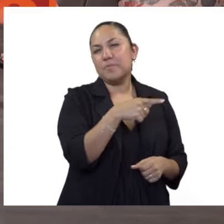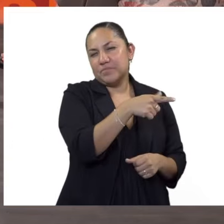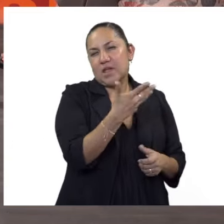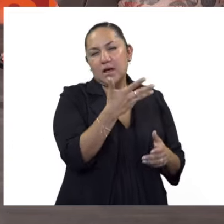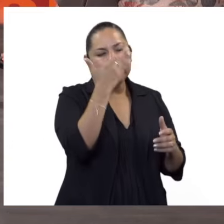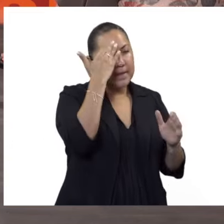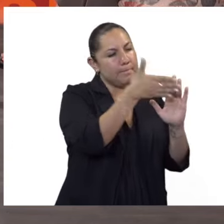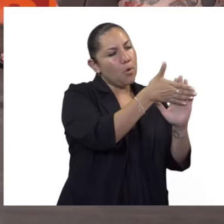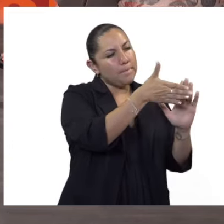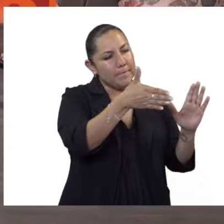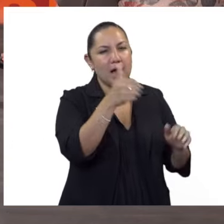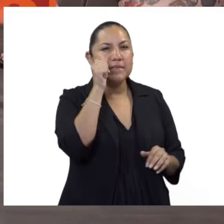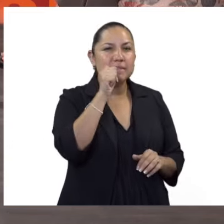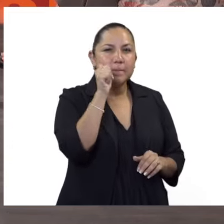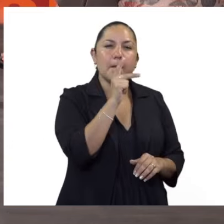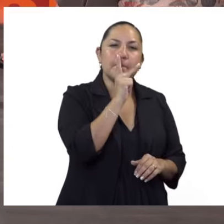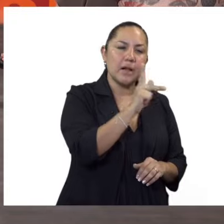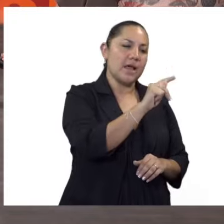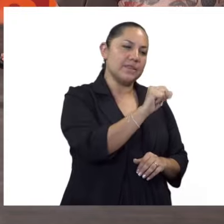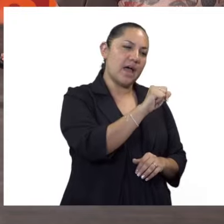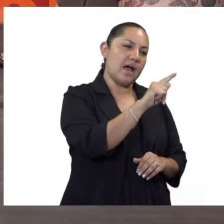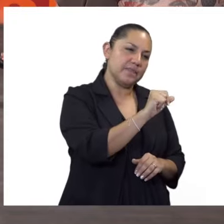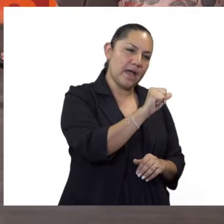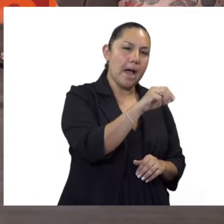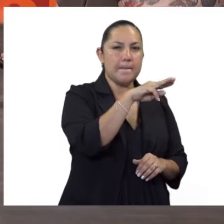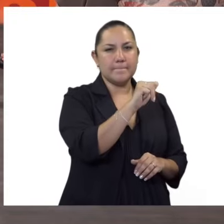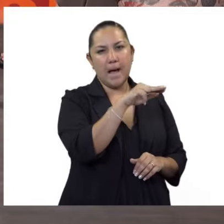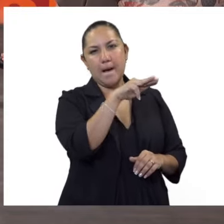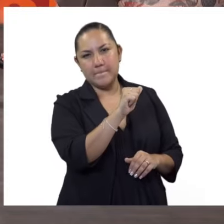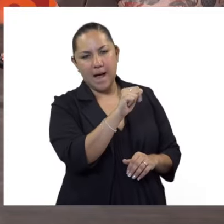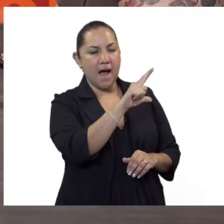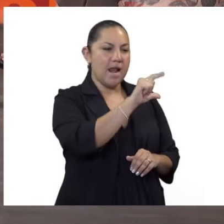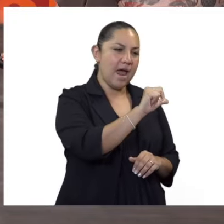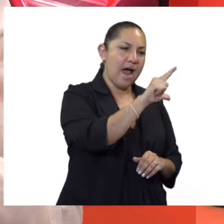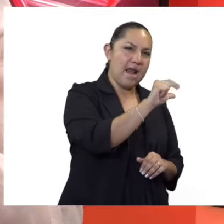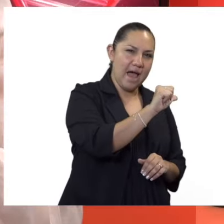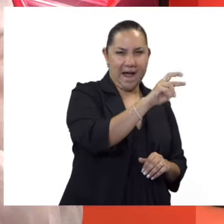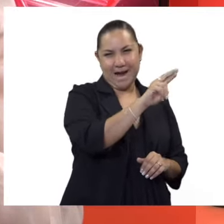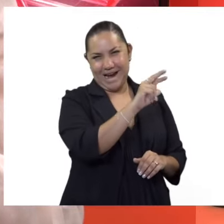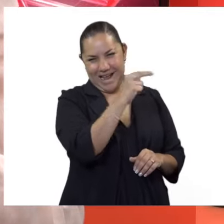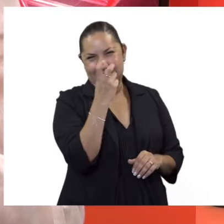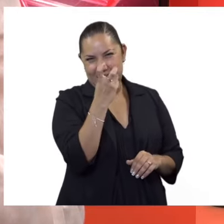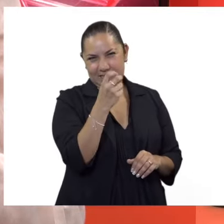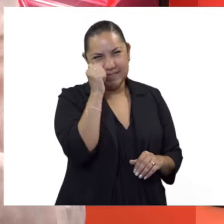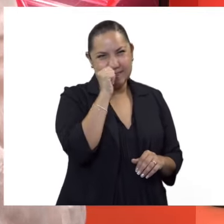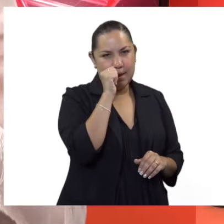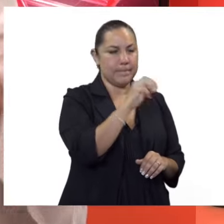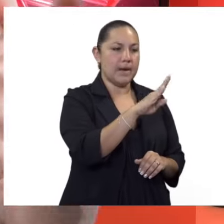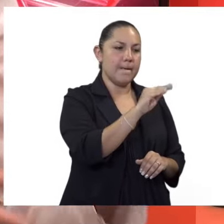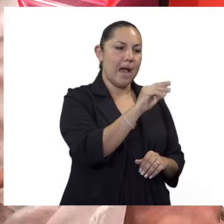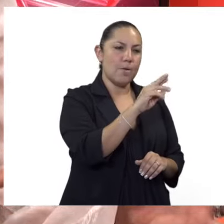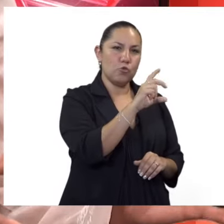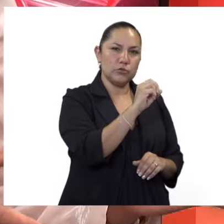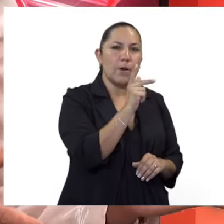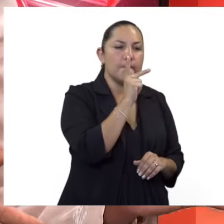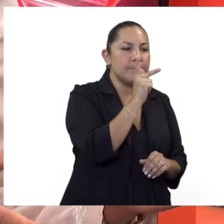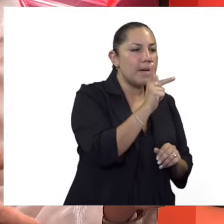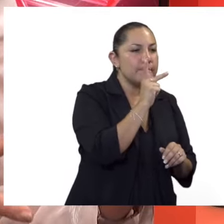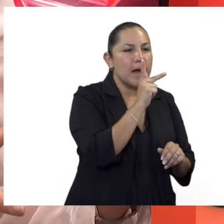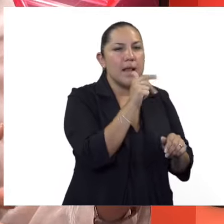tarareo que dices ta m mamá La La La La La eh él paró ahí eh